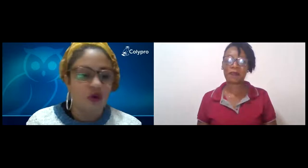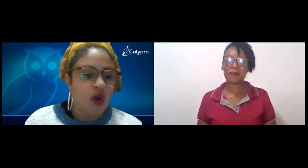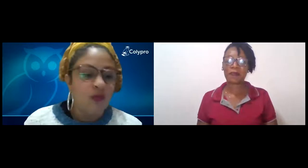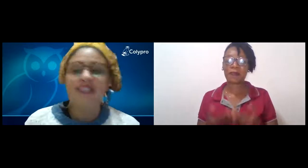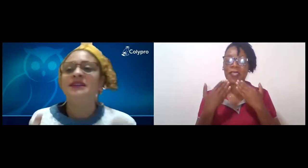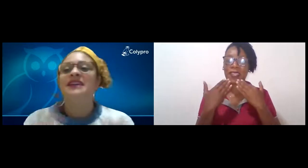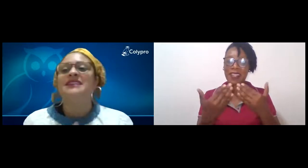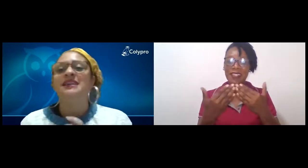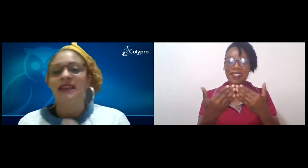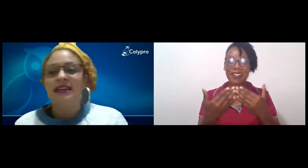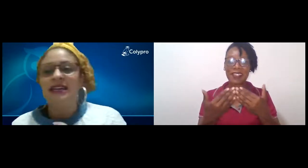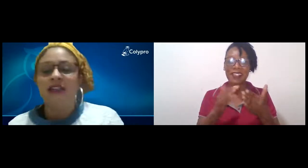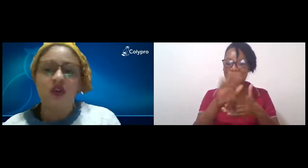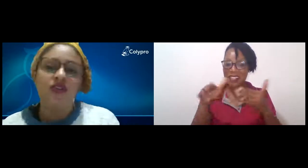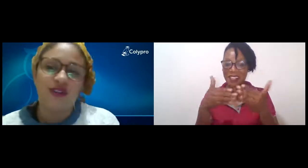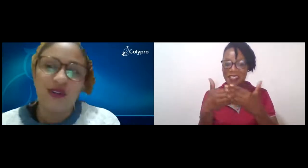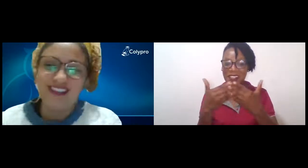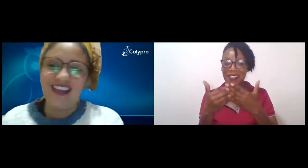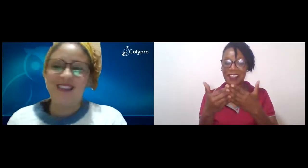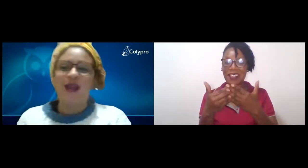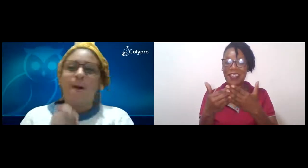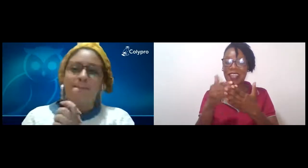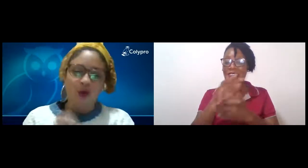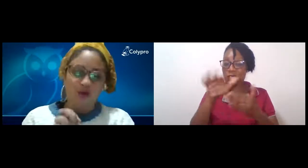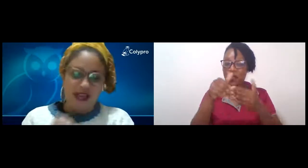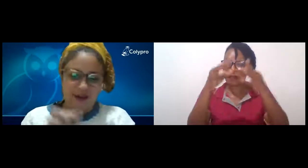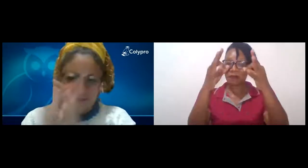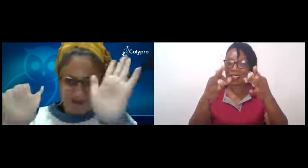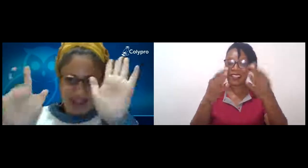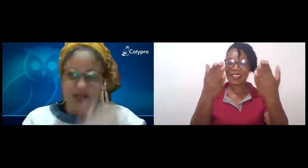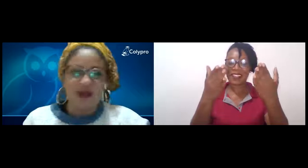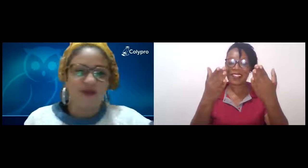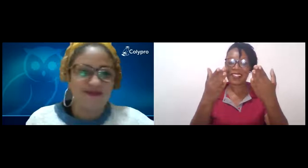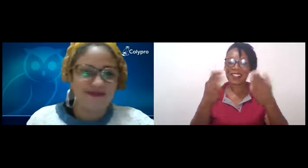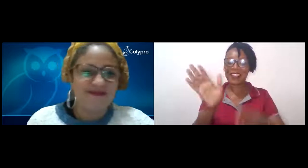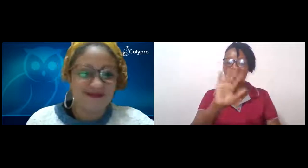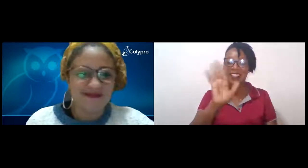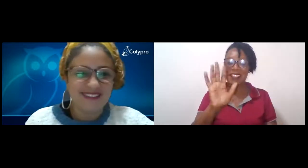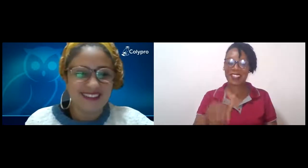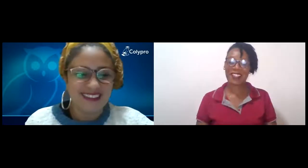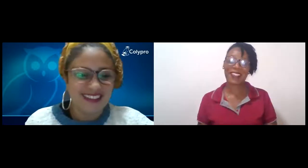ESCO. Muchísimas gracias y que todos y todas estén muy bien. Hasta luego.